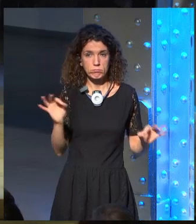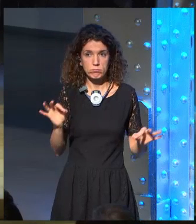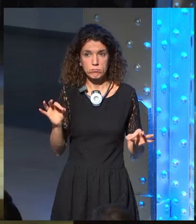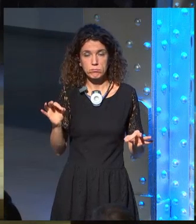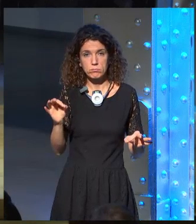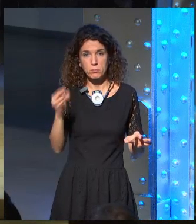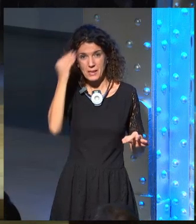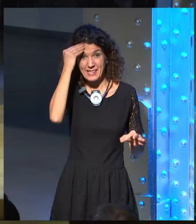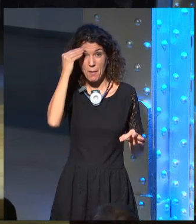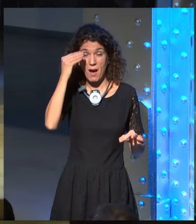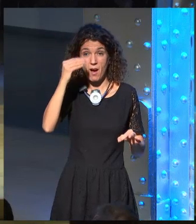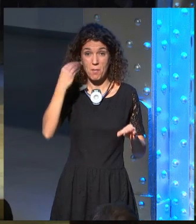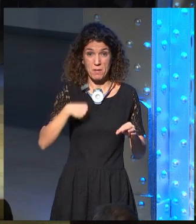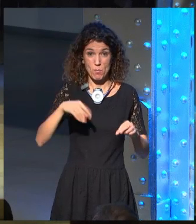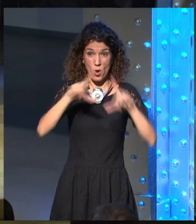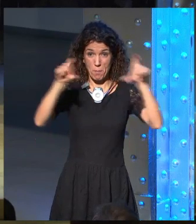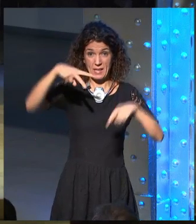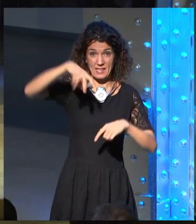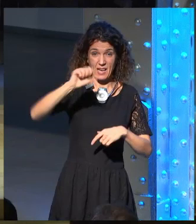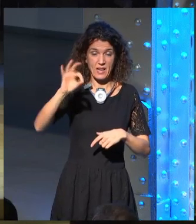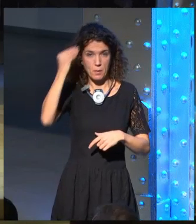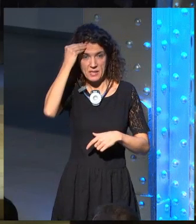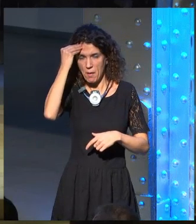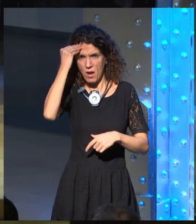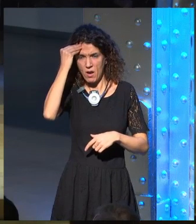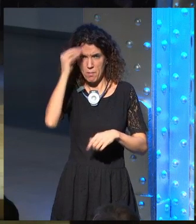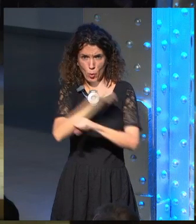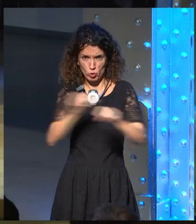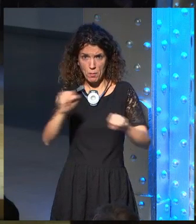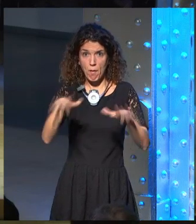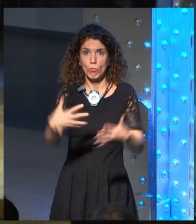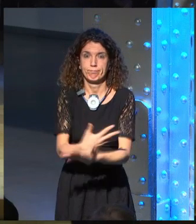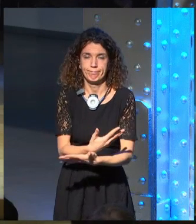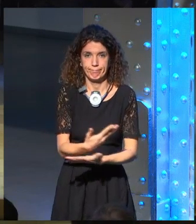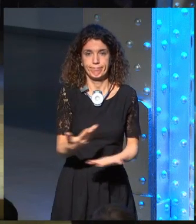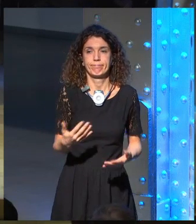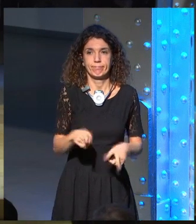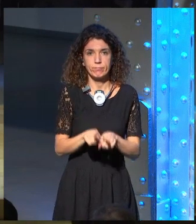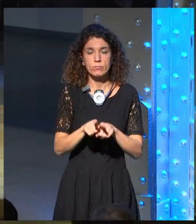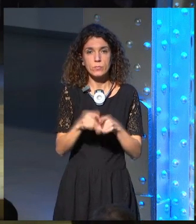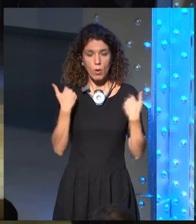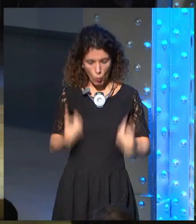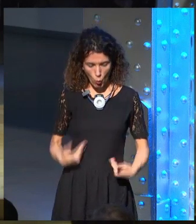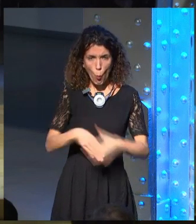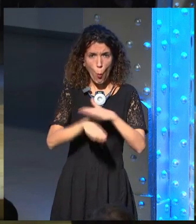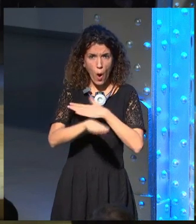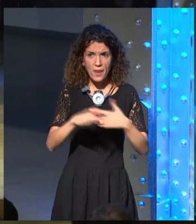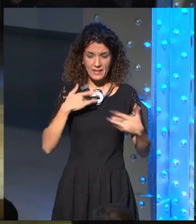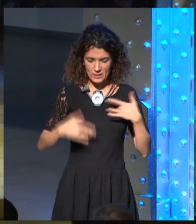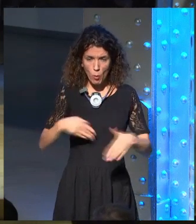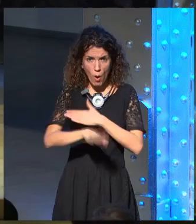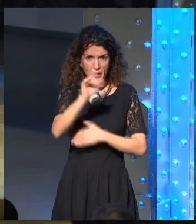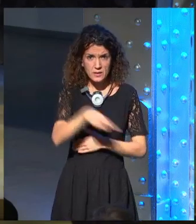Y yo creo que incluso los de la NASA no lo tenían en cuenta tampoco. ¿Dura todavía en su organismo?